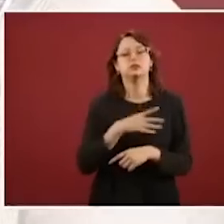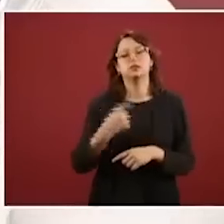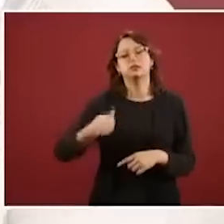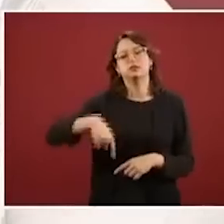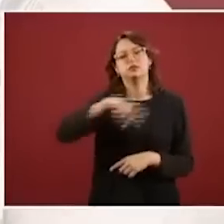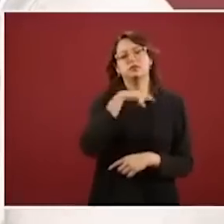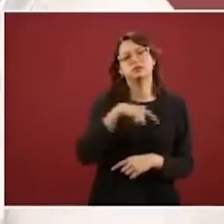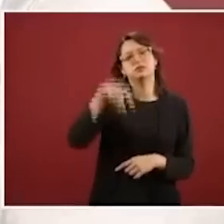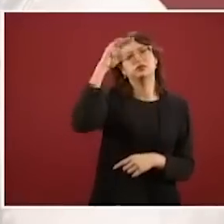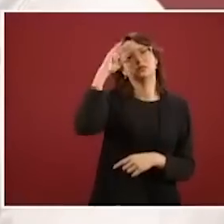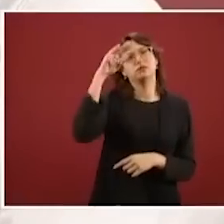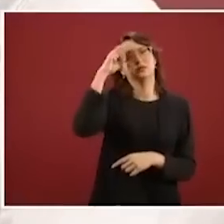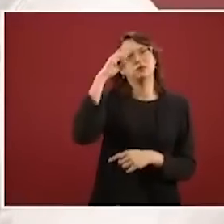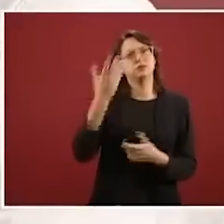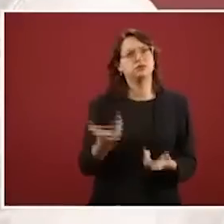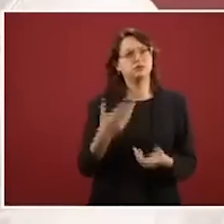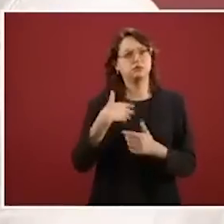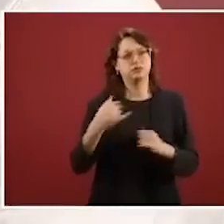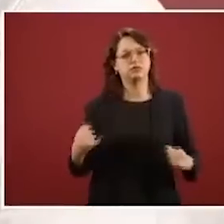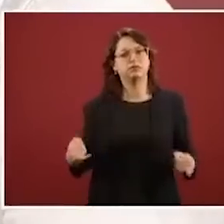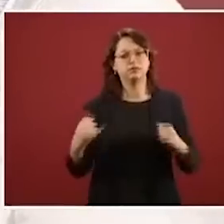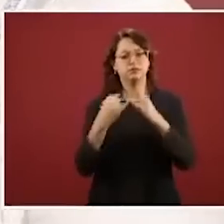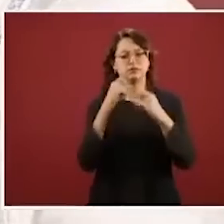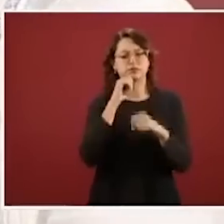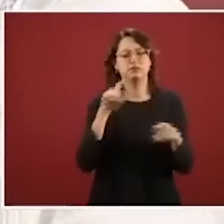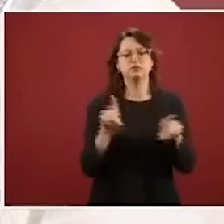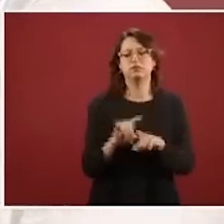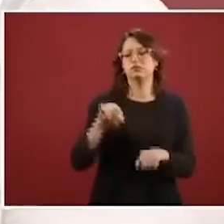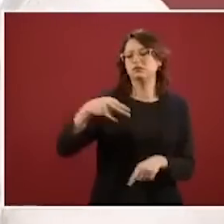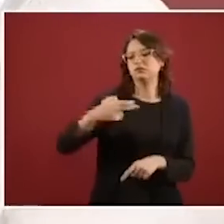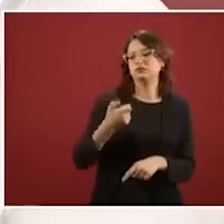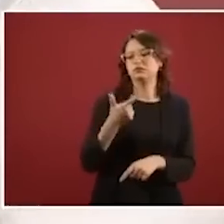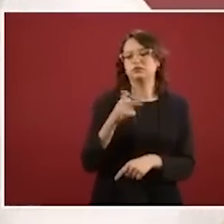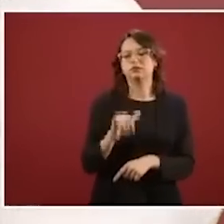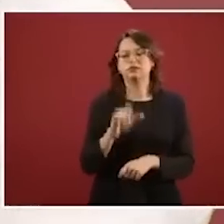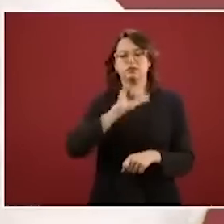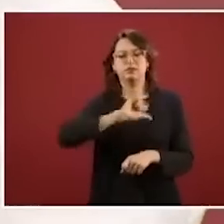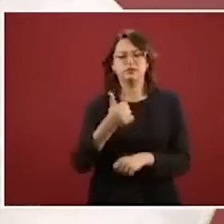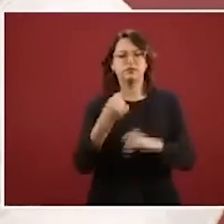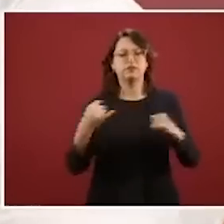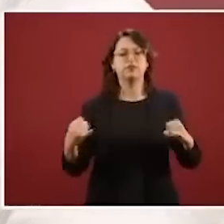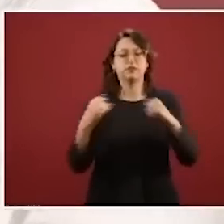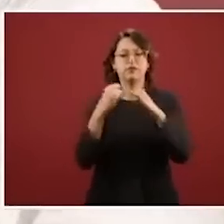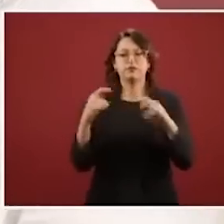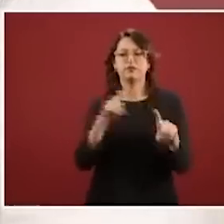como instituto, junto con el INEGI y otras dependencias,